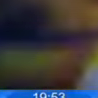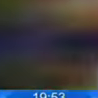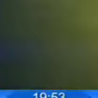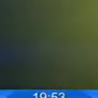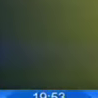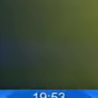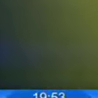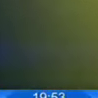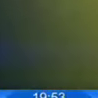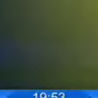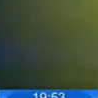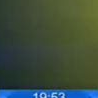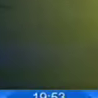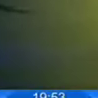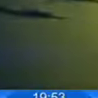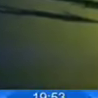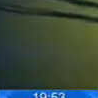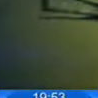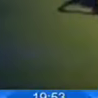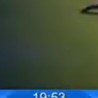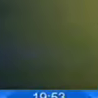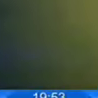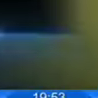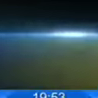sí o simplemente